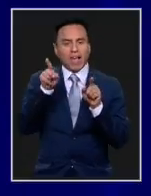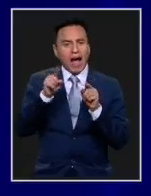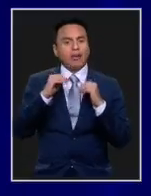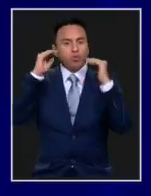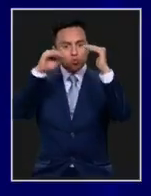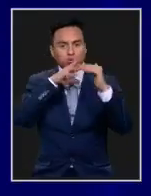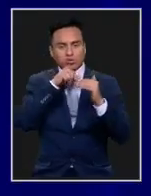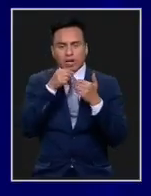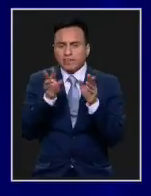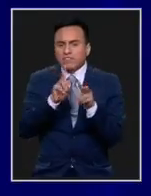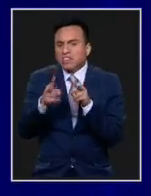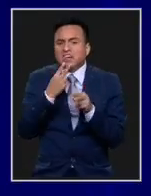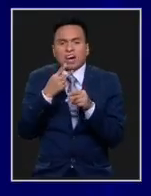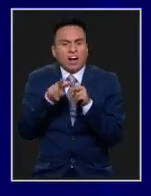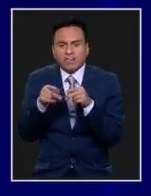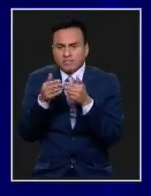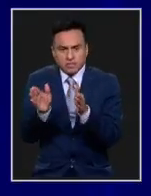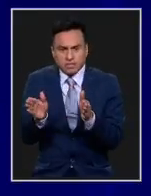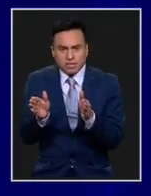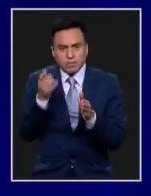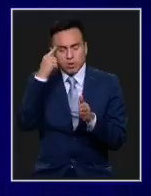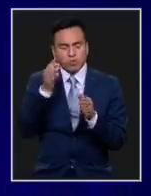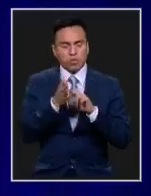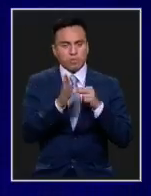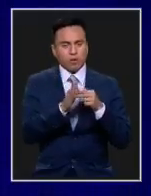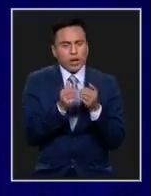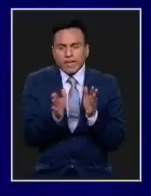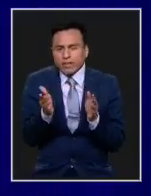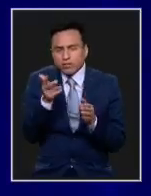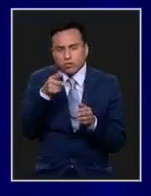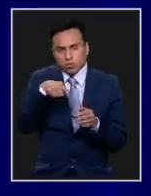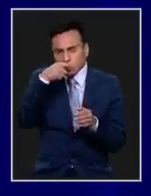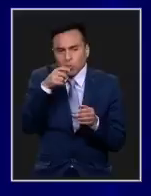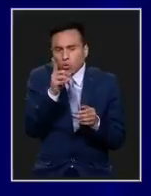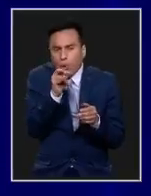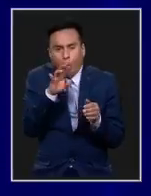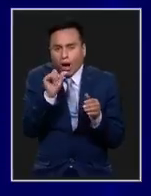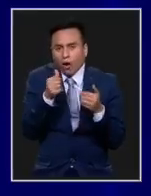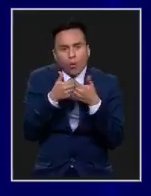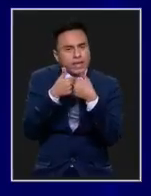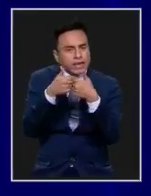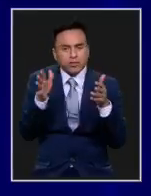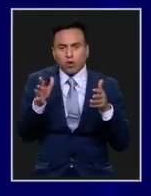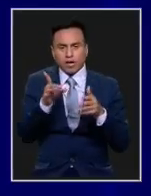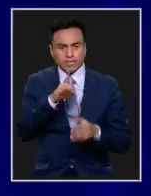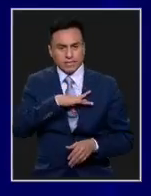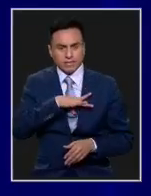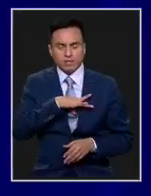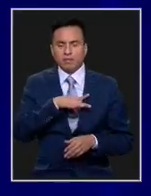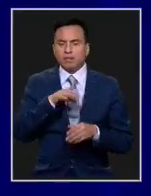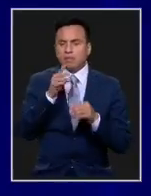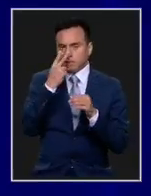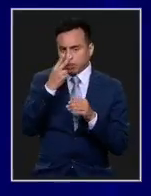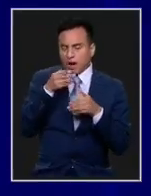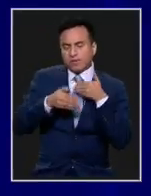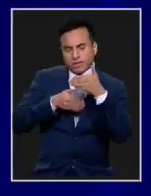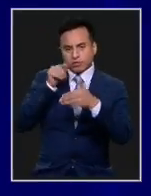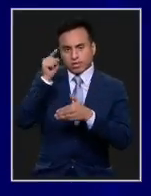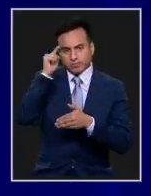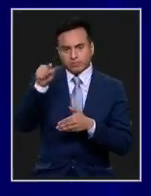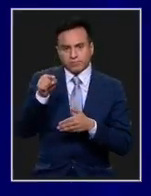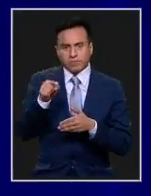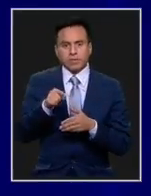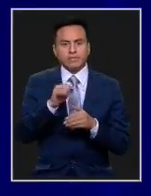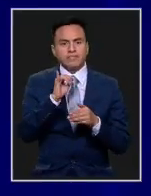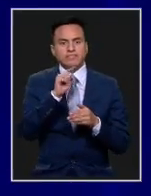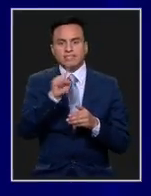puedan hacer lo que quieran con su vida pero ya tenemos un gran rol en cualquier droga felipe liberalizan las drogas cualquier droga en chile creo que tenemos que avanzar hacia eso tercer y